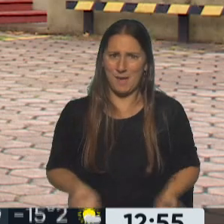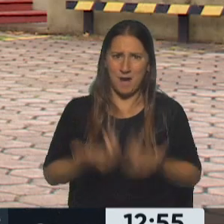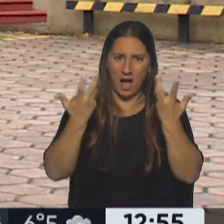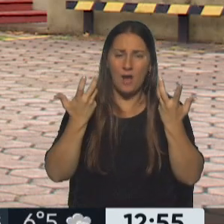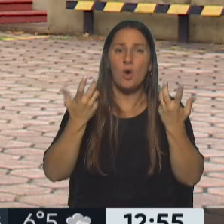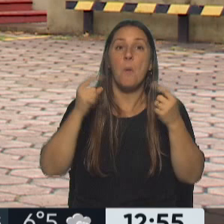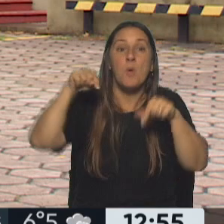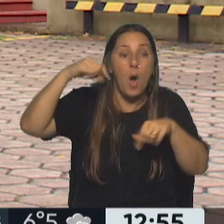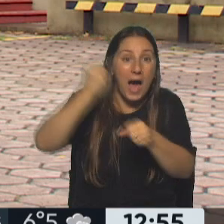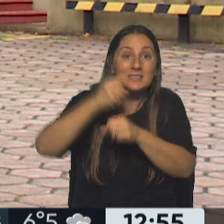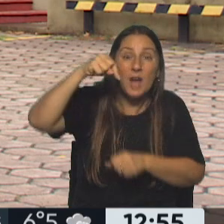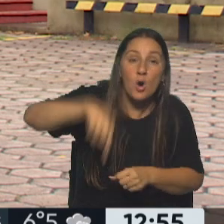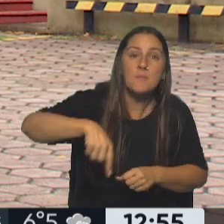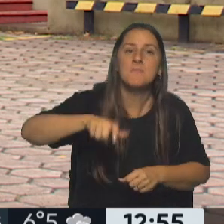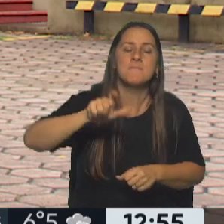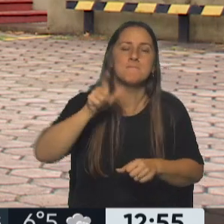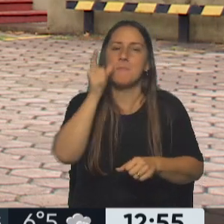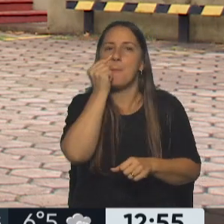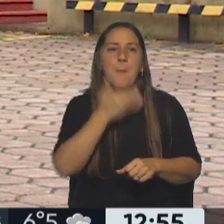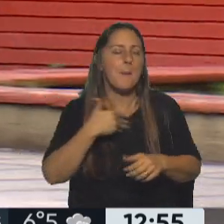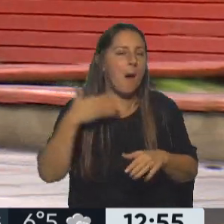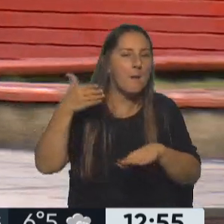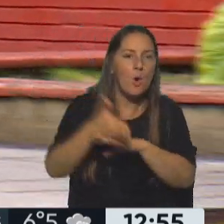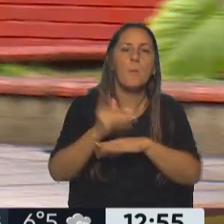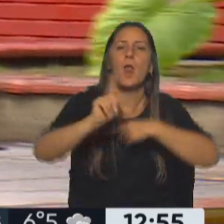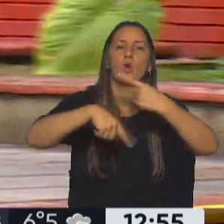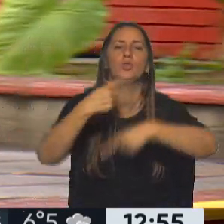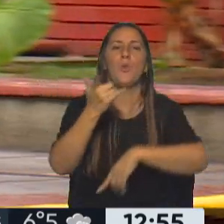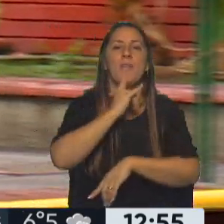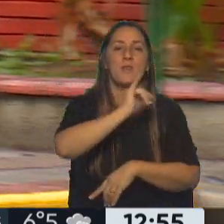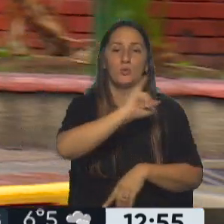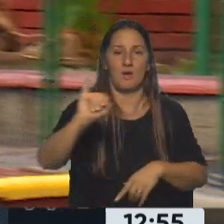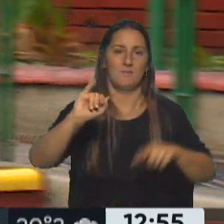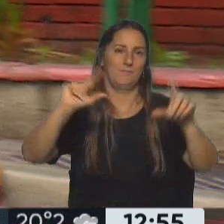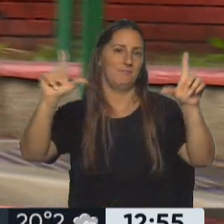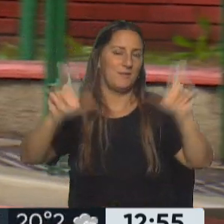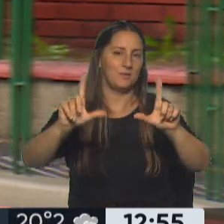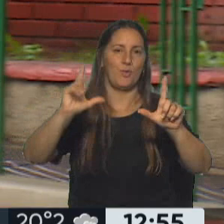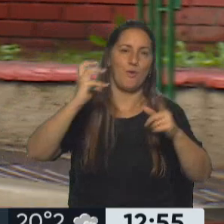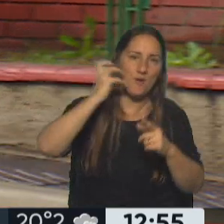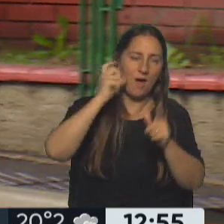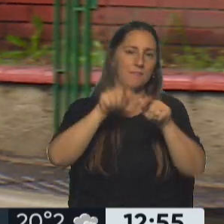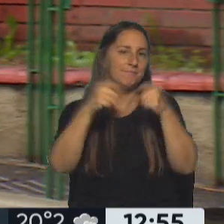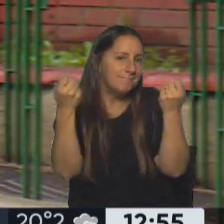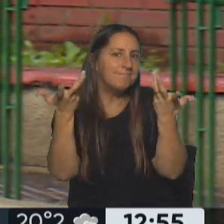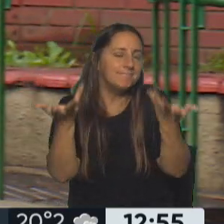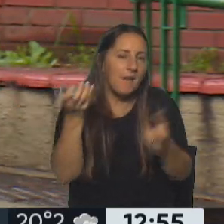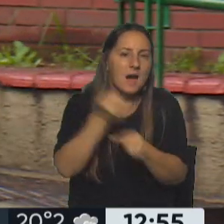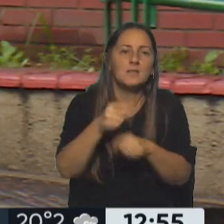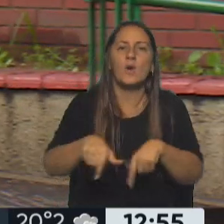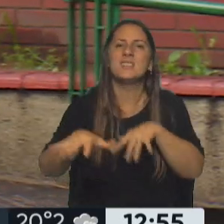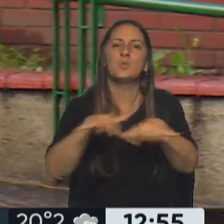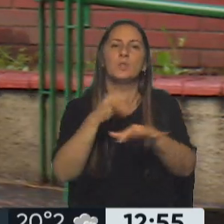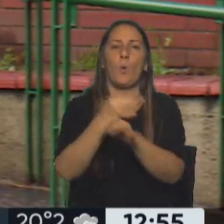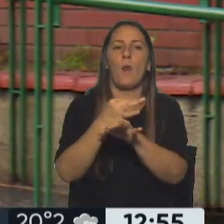no se ha acercado ninguno como para seguir denunciando ante los medios de comunicación Cuál es la situación que se está viviendo en este colegio